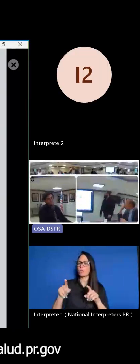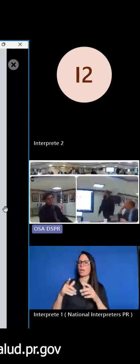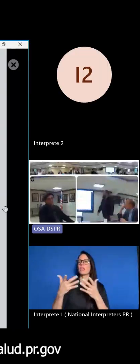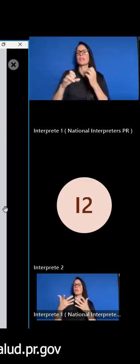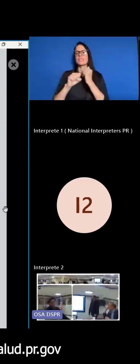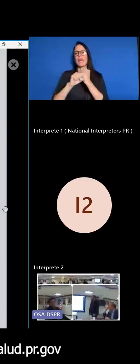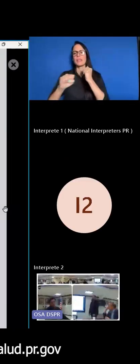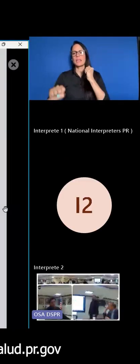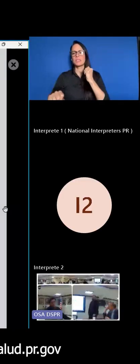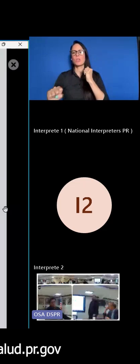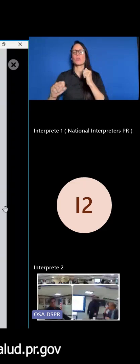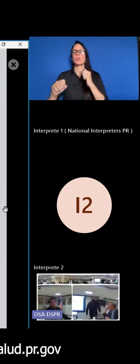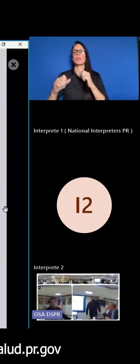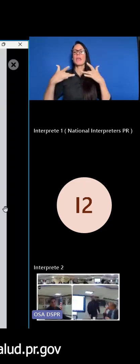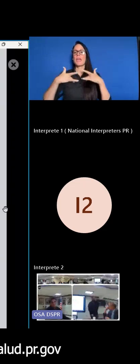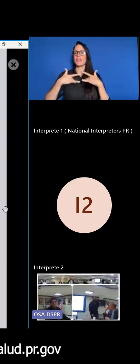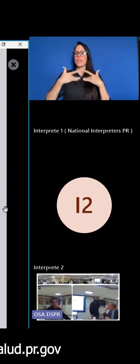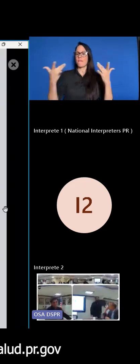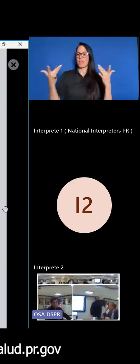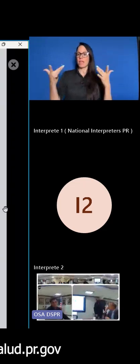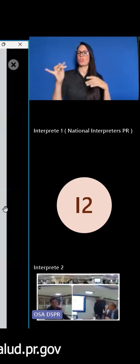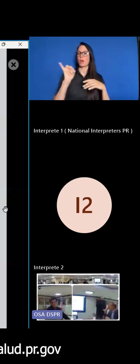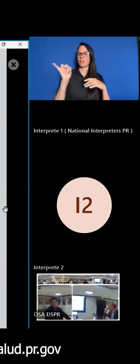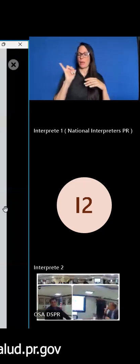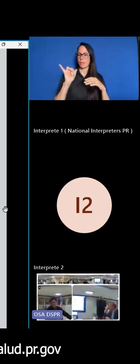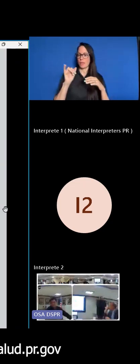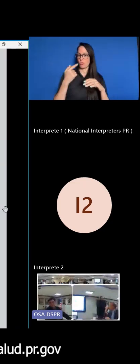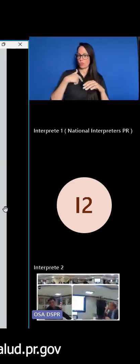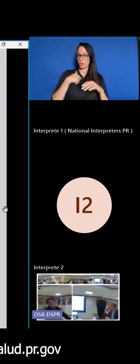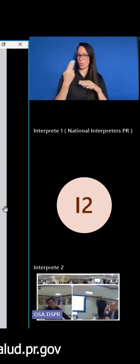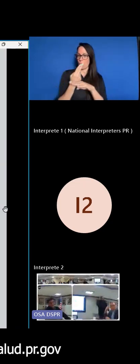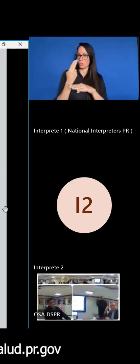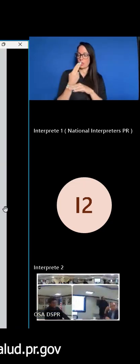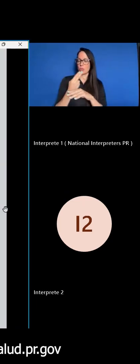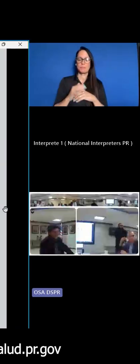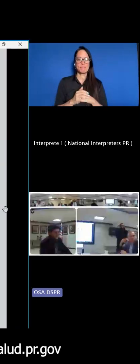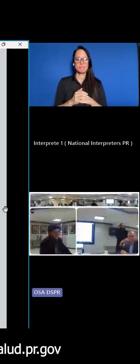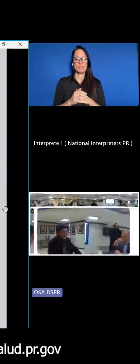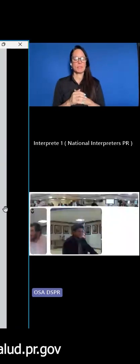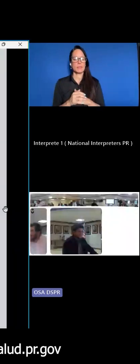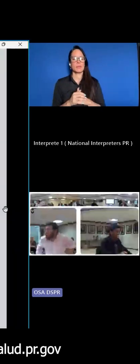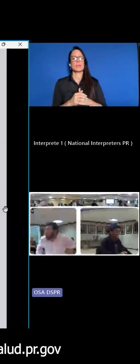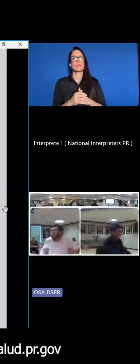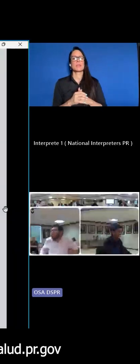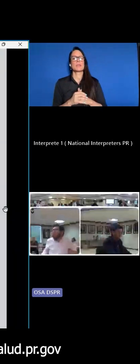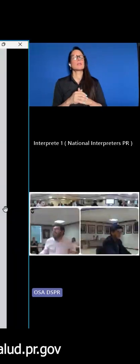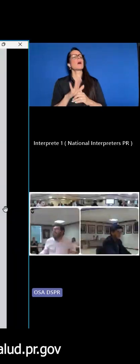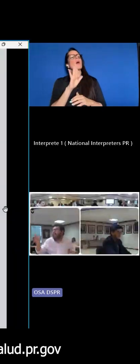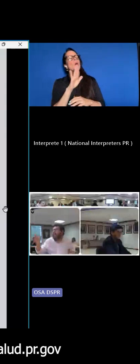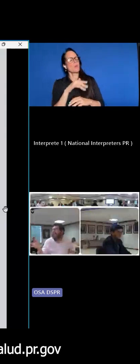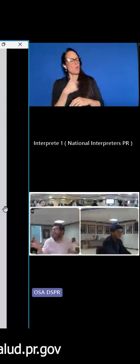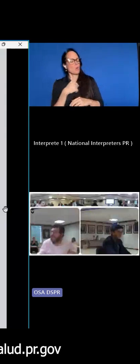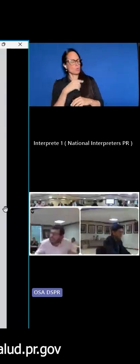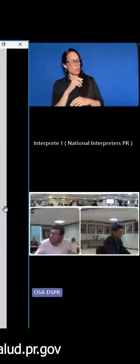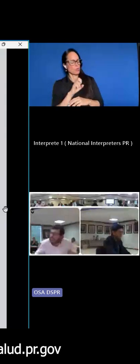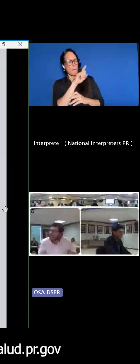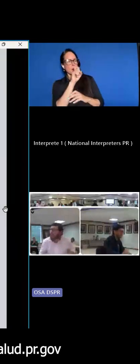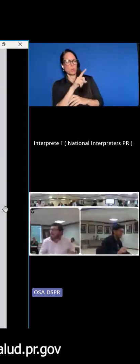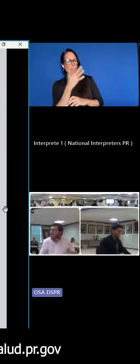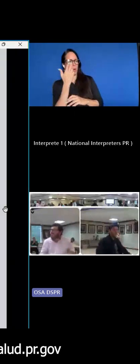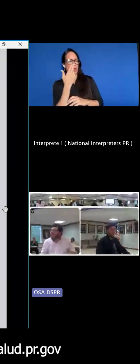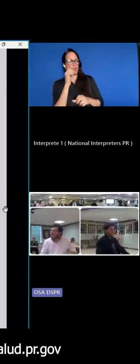sobredosis que están pasando. Te preguntaba, ¿verdad?, porque te preguntaba porque, por ejemplo, yo trabajo en el área